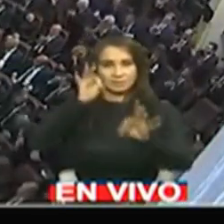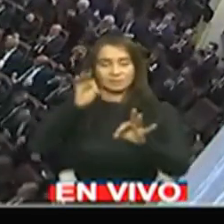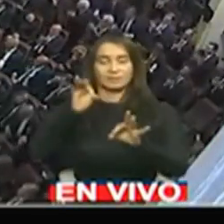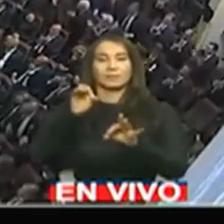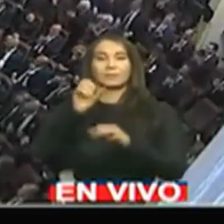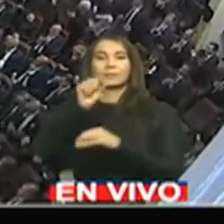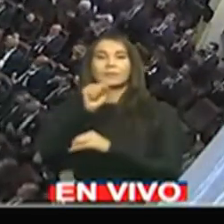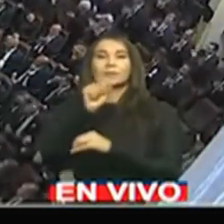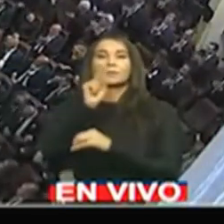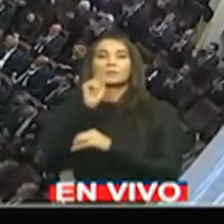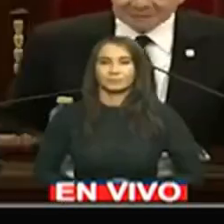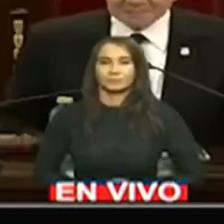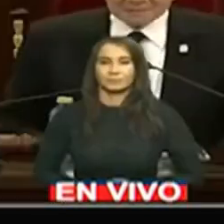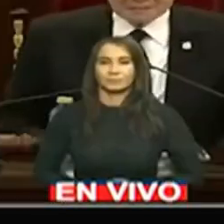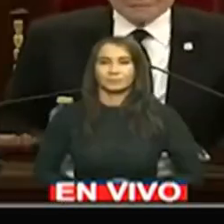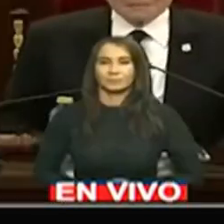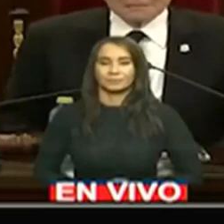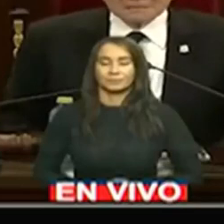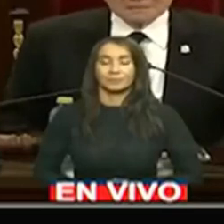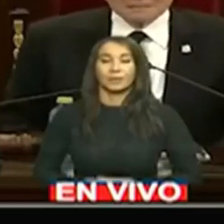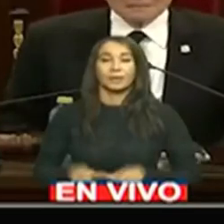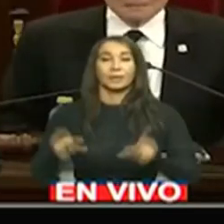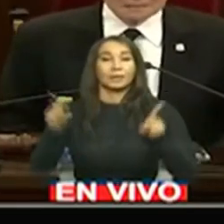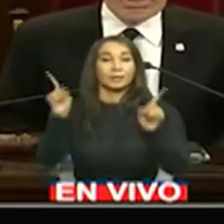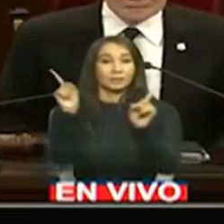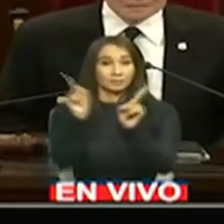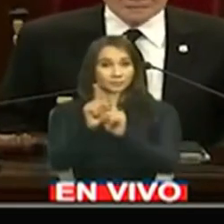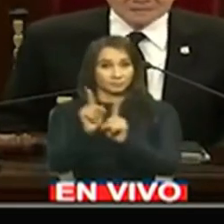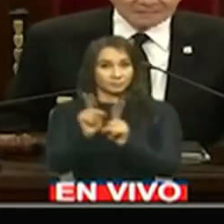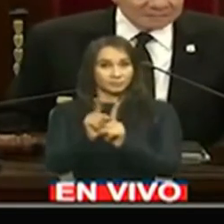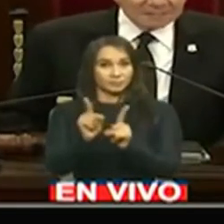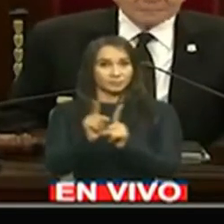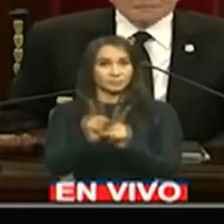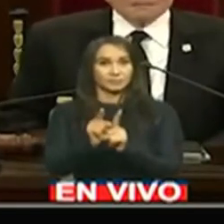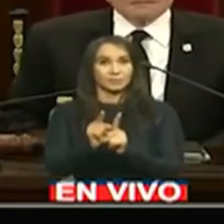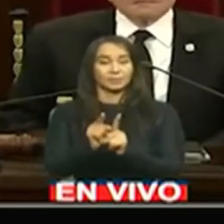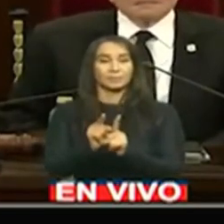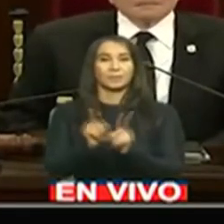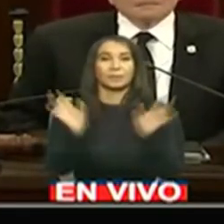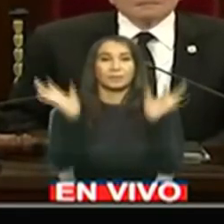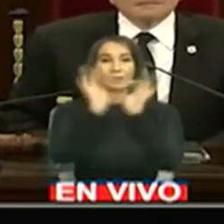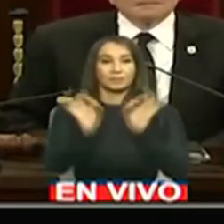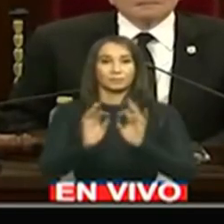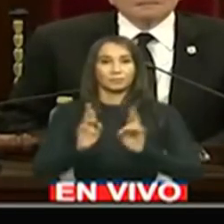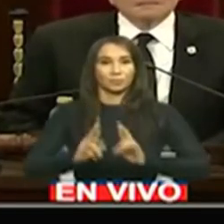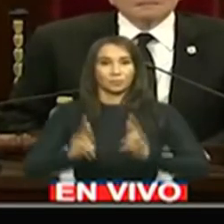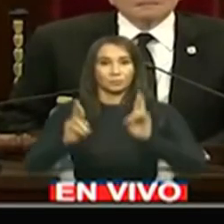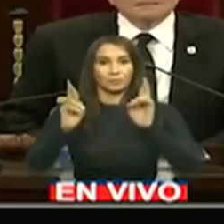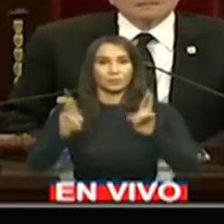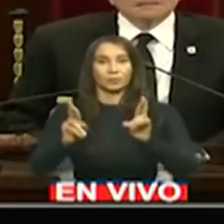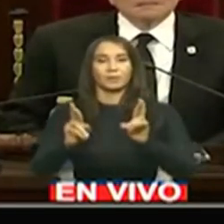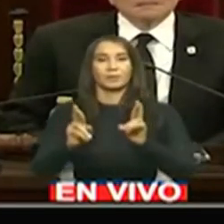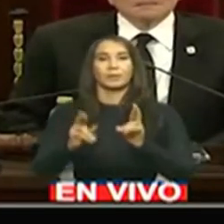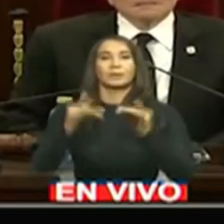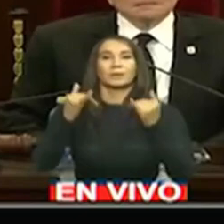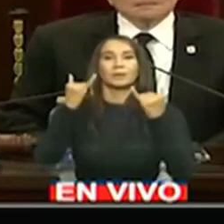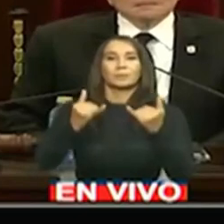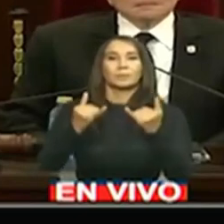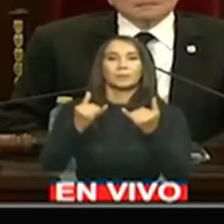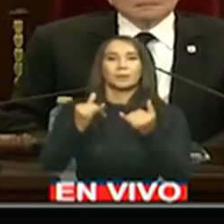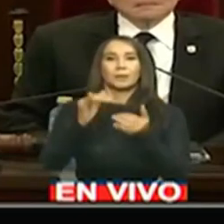de Beneficiarios SIUBEN. Ajustaremos de manera inmediata el subsidio